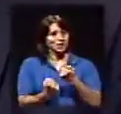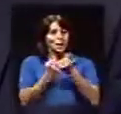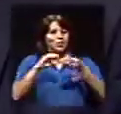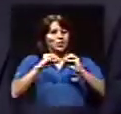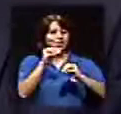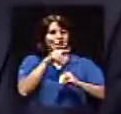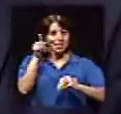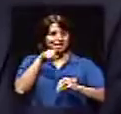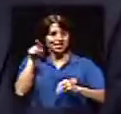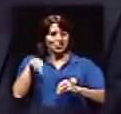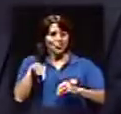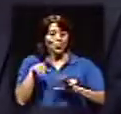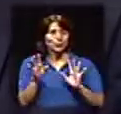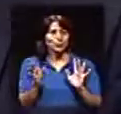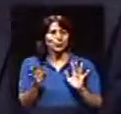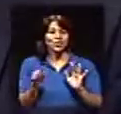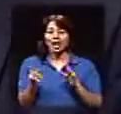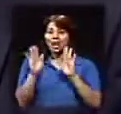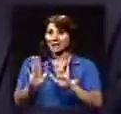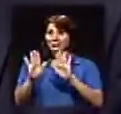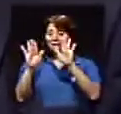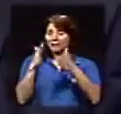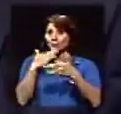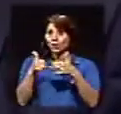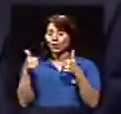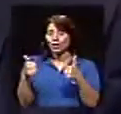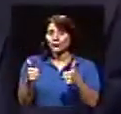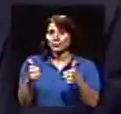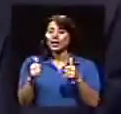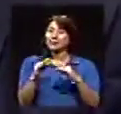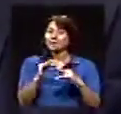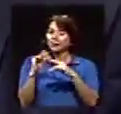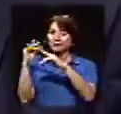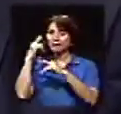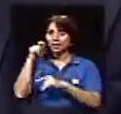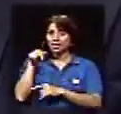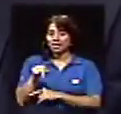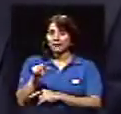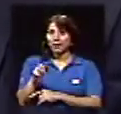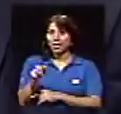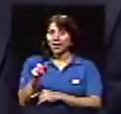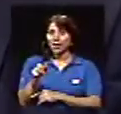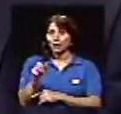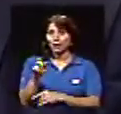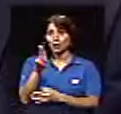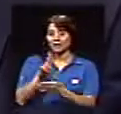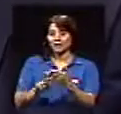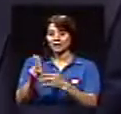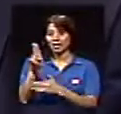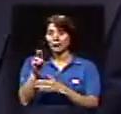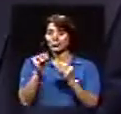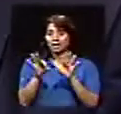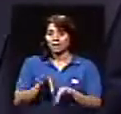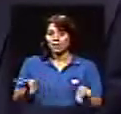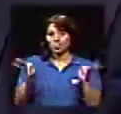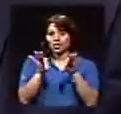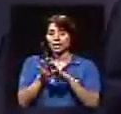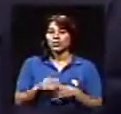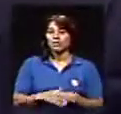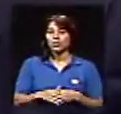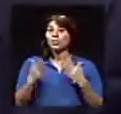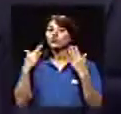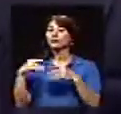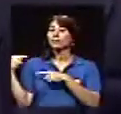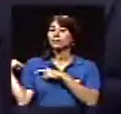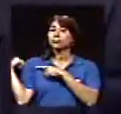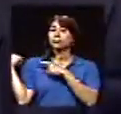dicha, excelente, me parece muy bueno, sobre todo siendo un canal universitario, que eso es importante. Bueno, han pasado 20